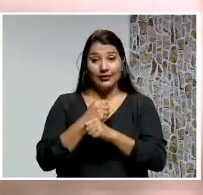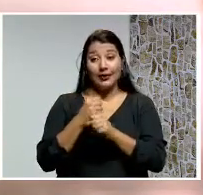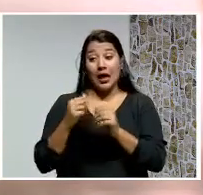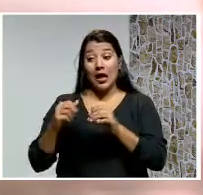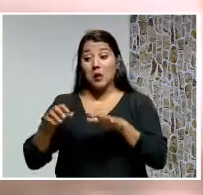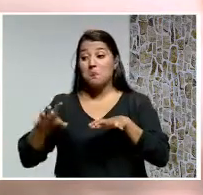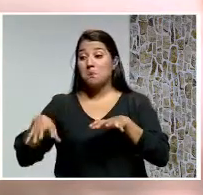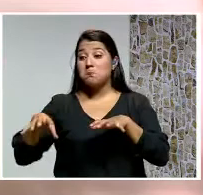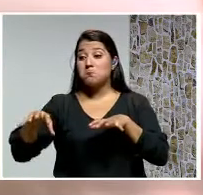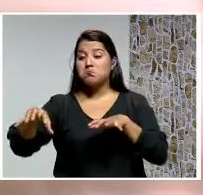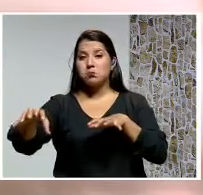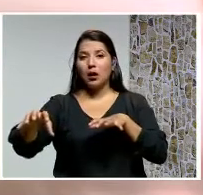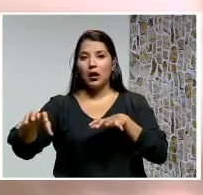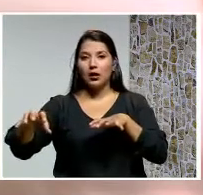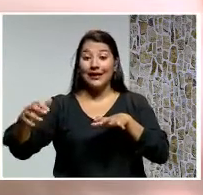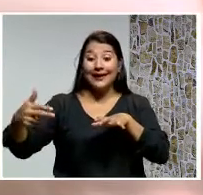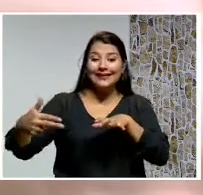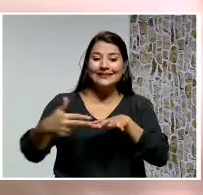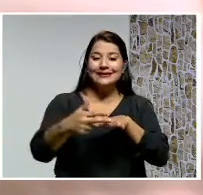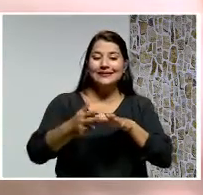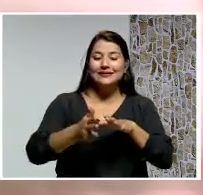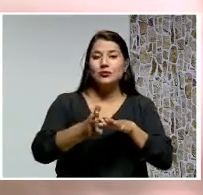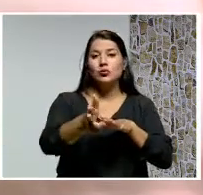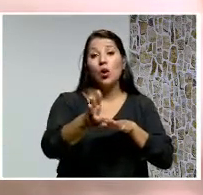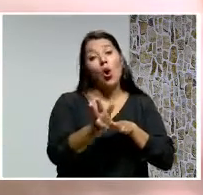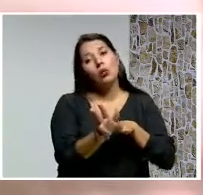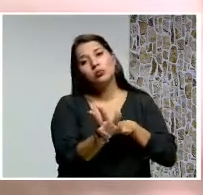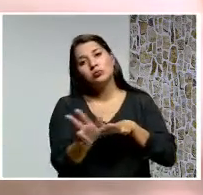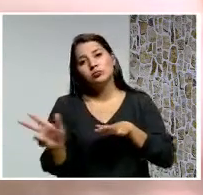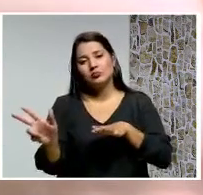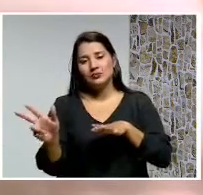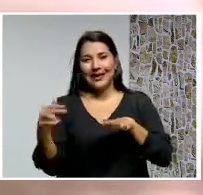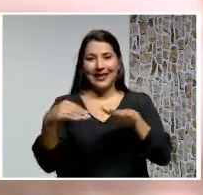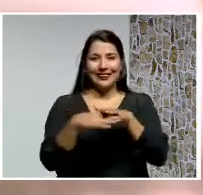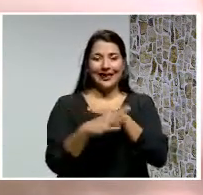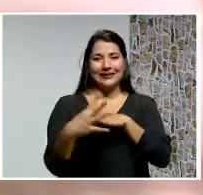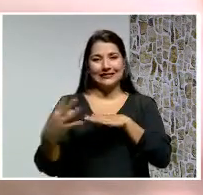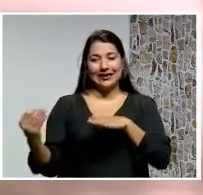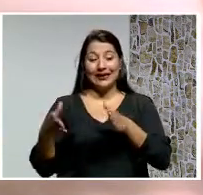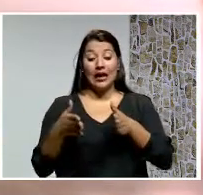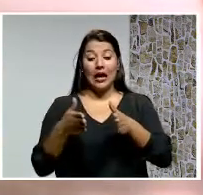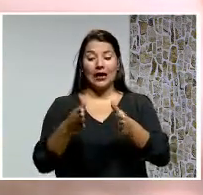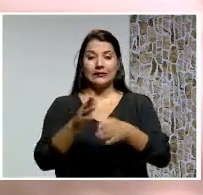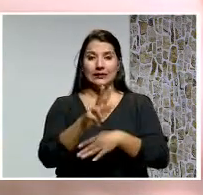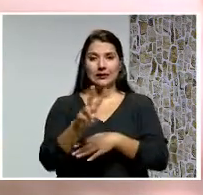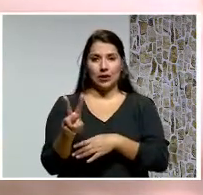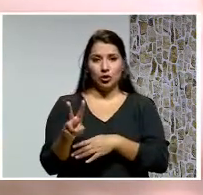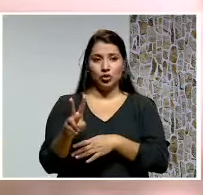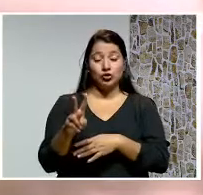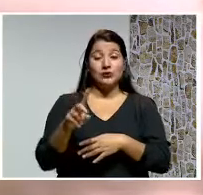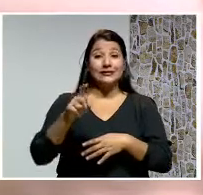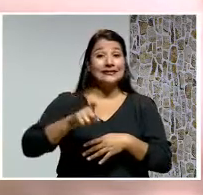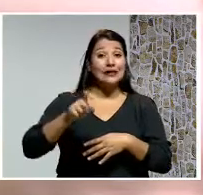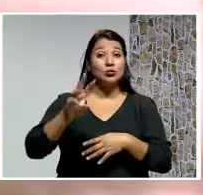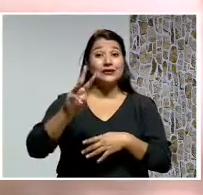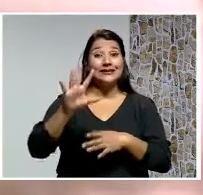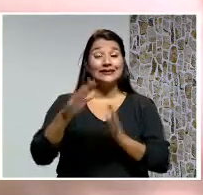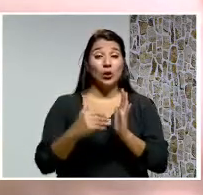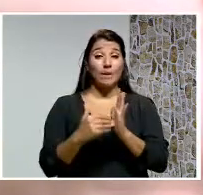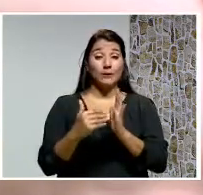principal. Requieren de una inversión de 65 millones de dólares que desde un inicio sabíamos que no estaban y hemos